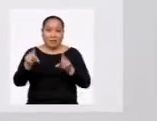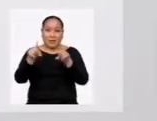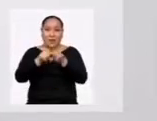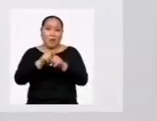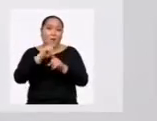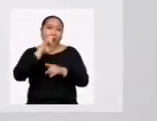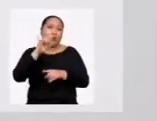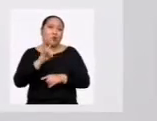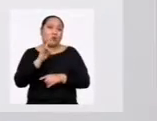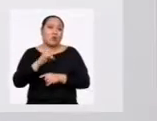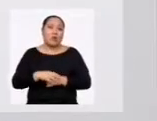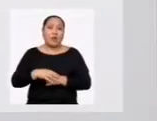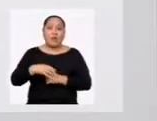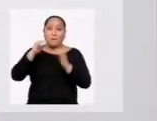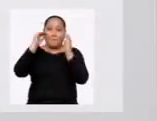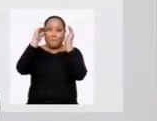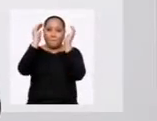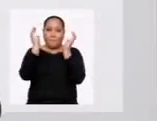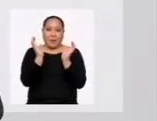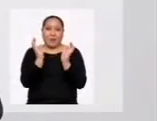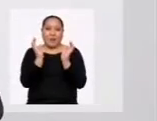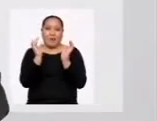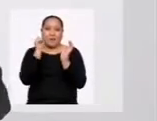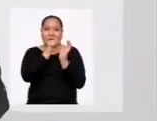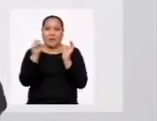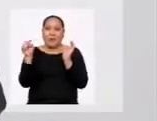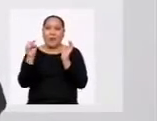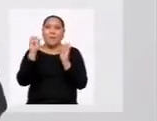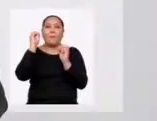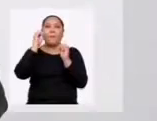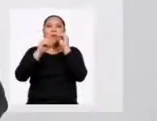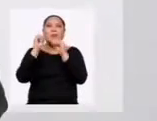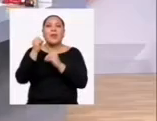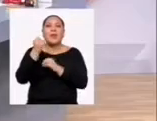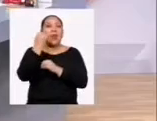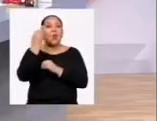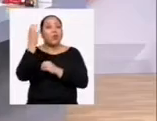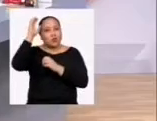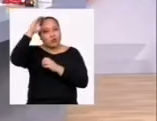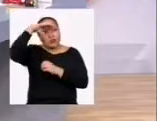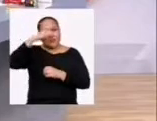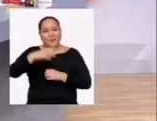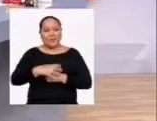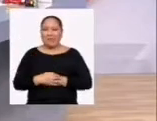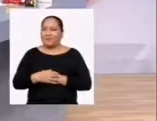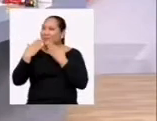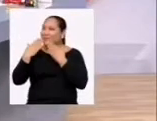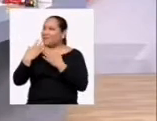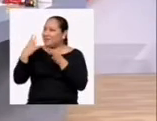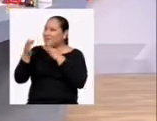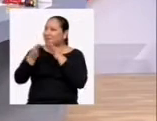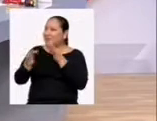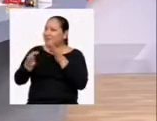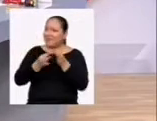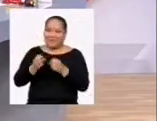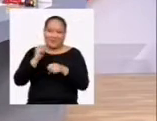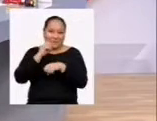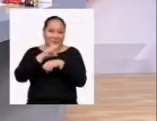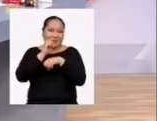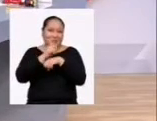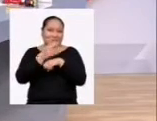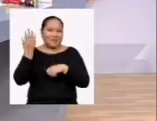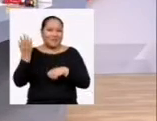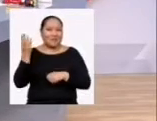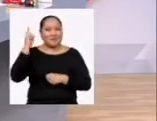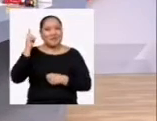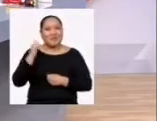también puedes usar el paréntesis para aclarar algunos conceptos. Gracias por sus explicaciones y consejos,